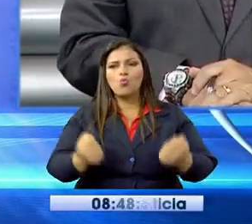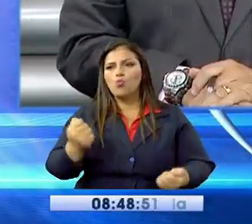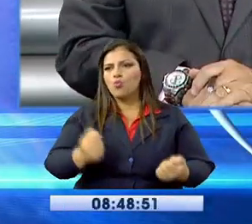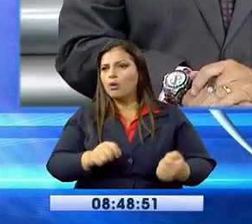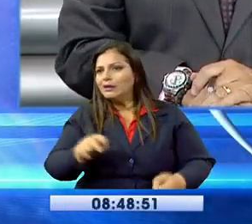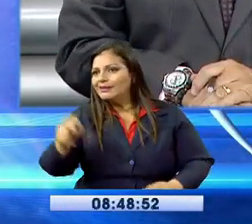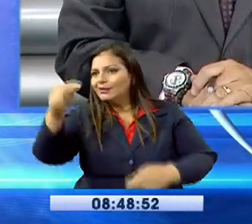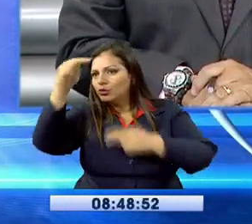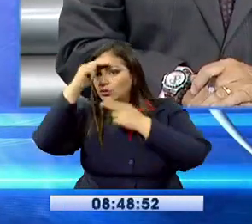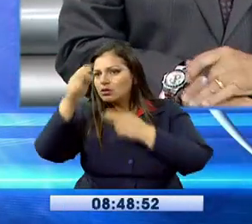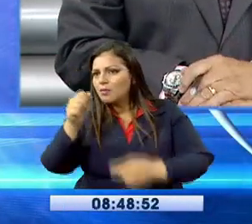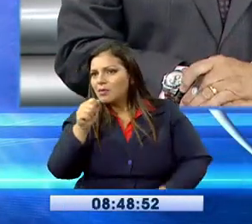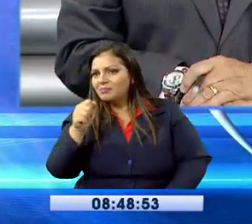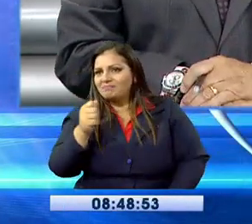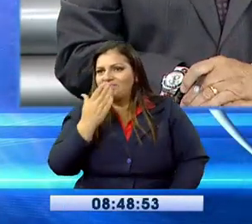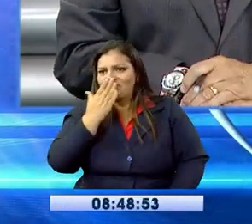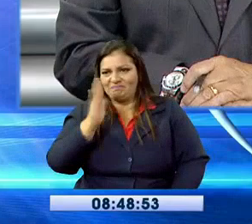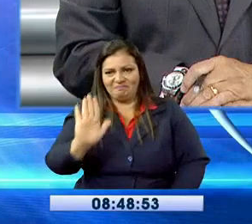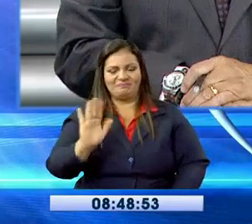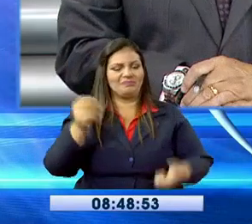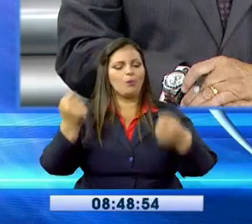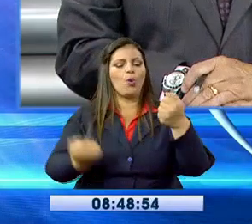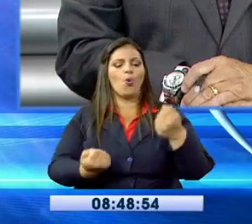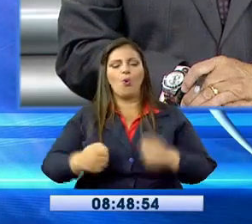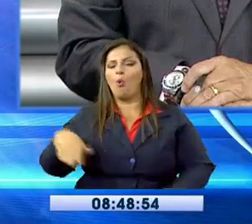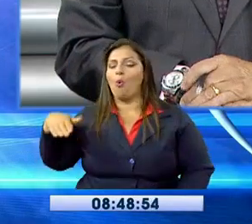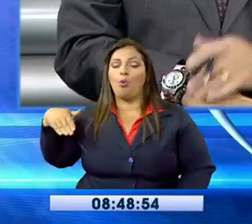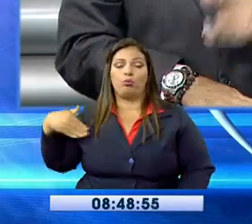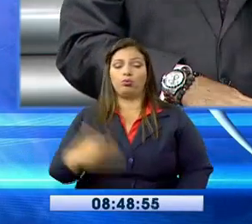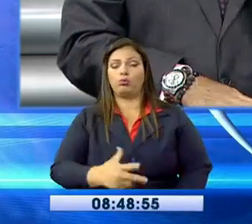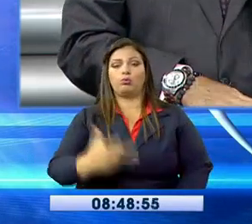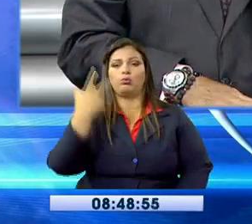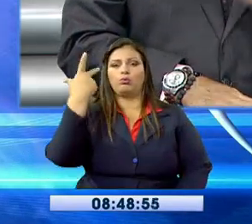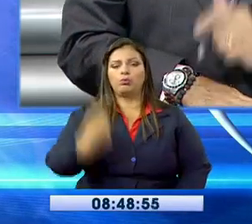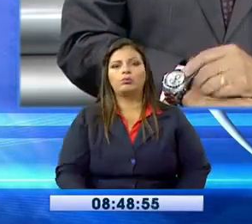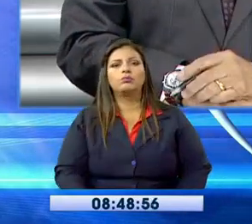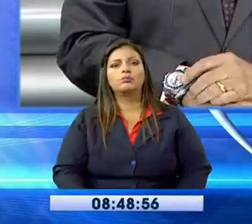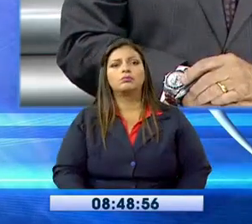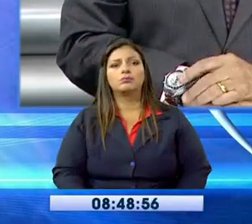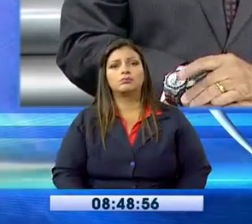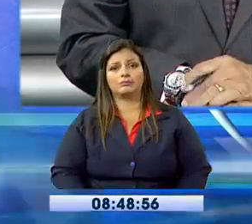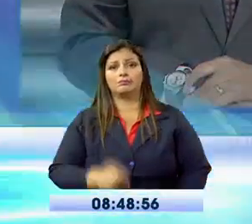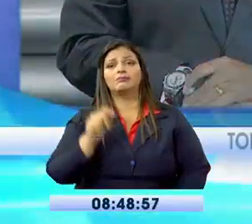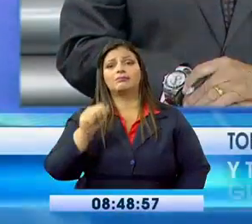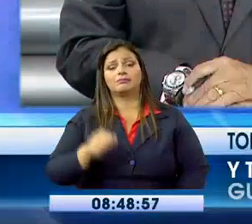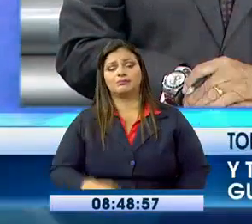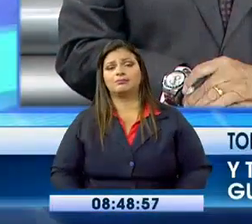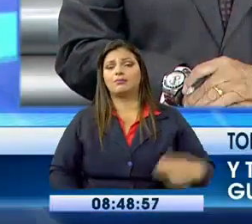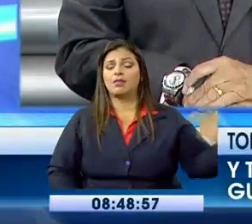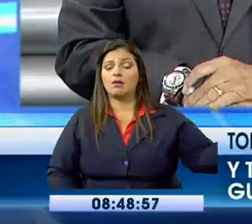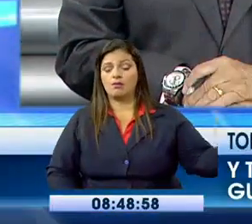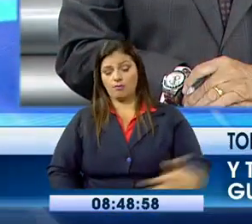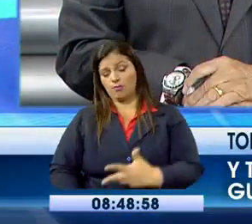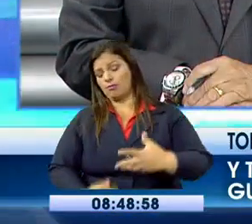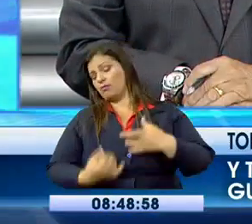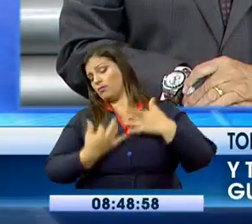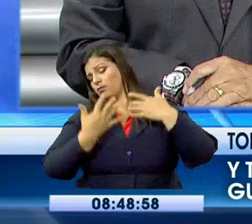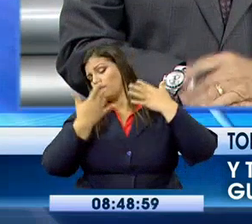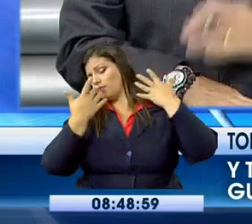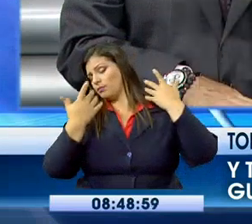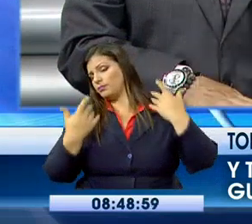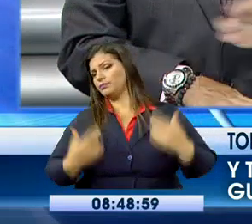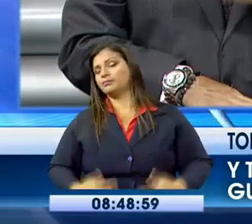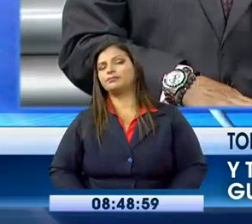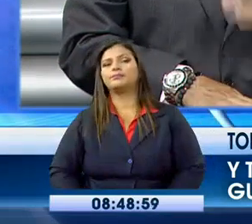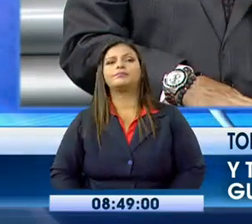de cultura, la falta de respeto por los demás de mucha gente. Ese problema siquiera va a permanecer un par de horas más, Enrique, efectivamente, como tú lo has señalado,